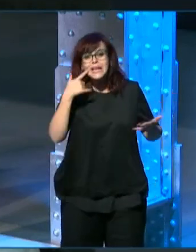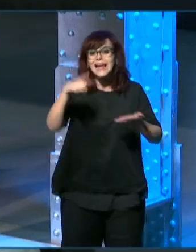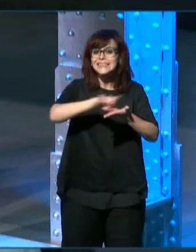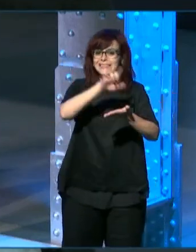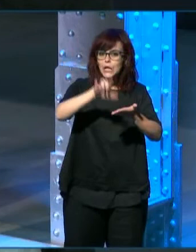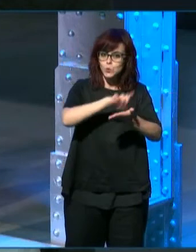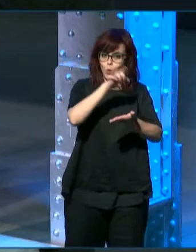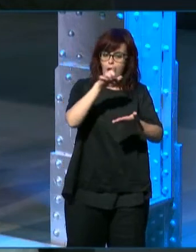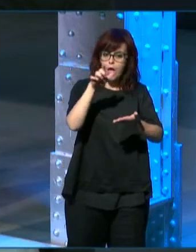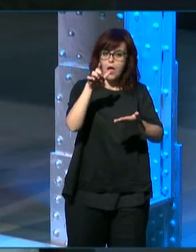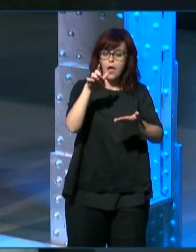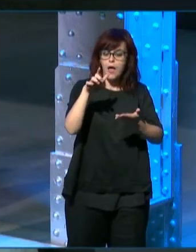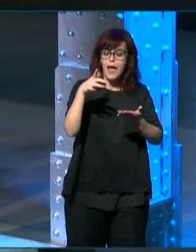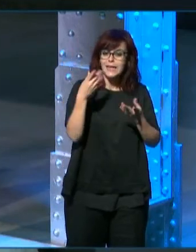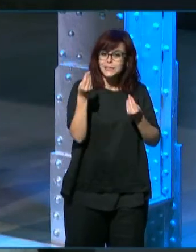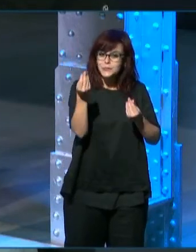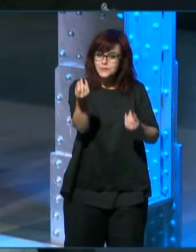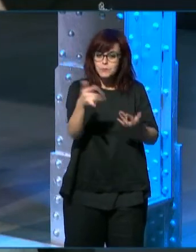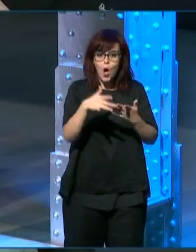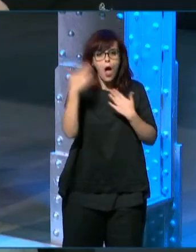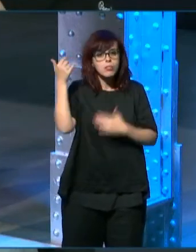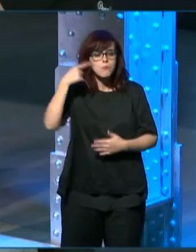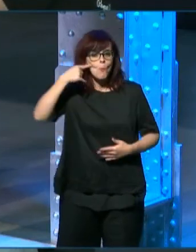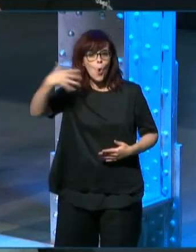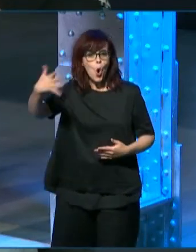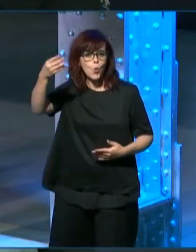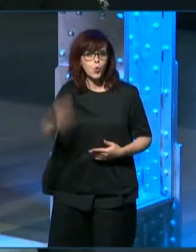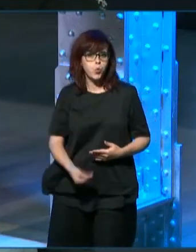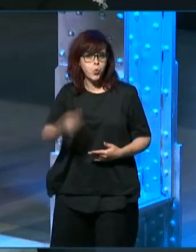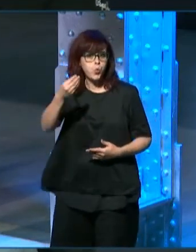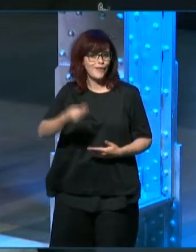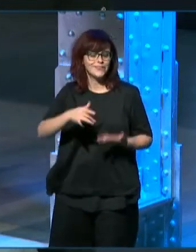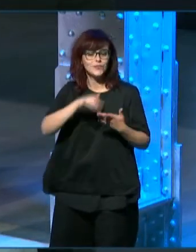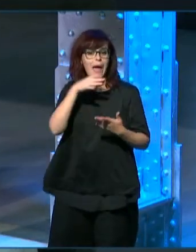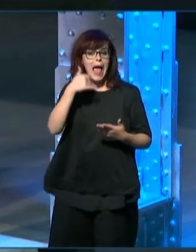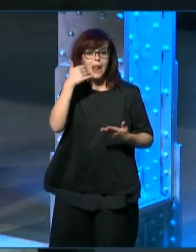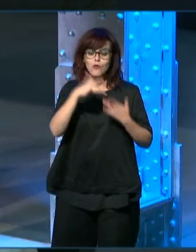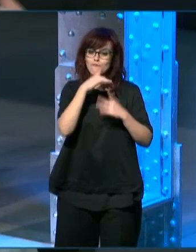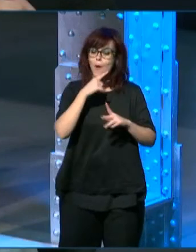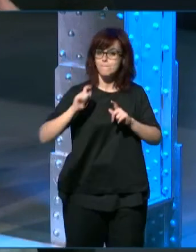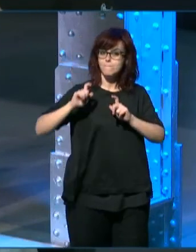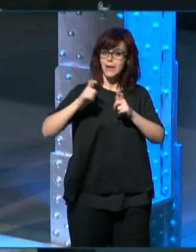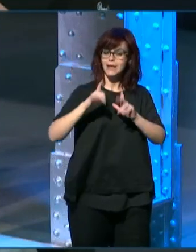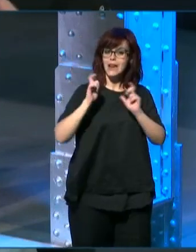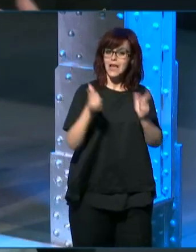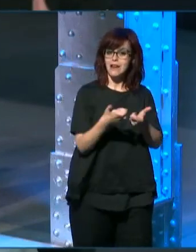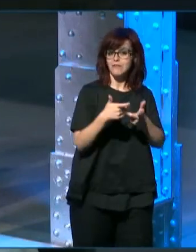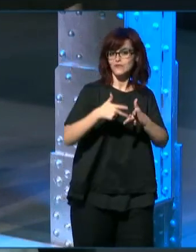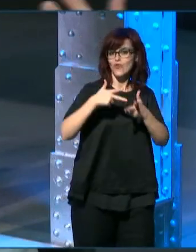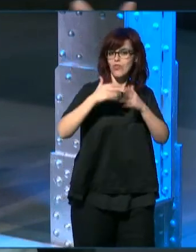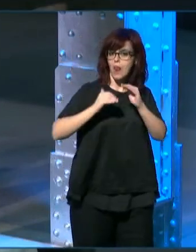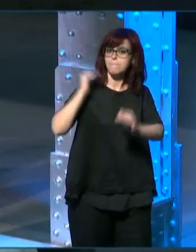literatura tenía ese prestigio, o poseía un prestigio que posibilitaba el traspaso de una clase social a